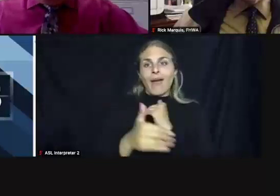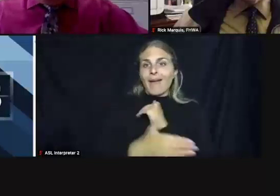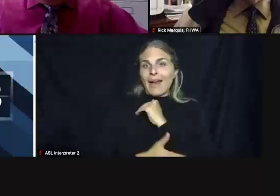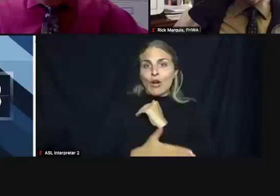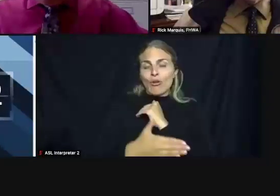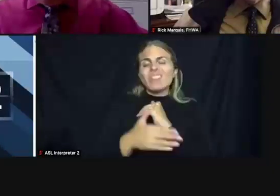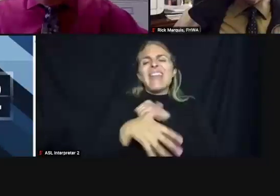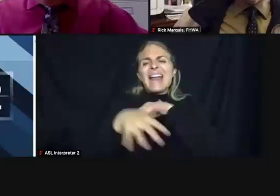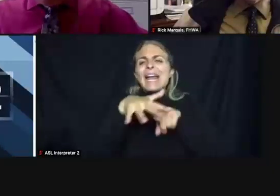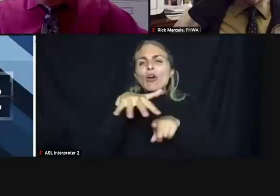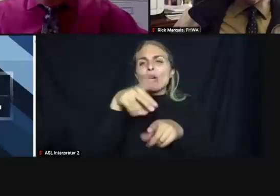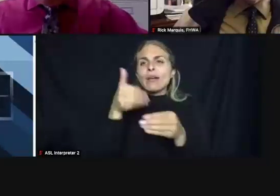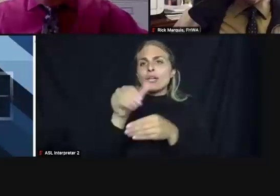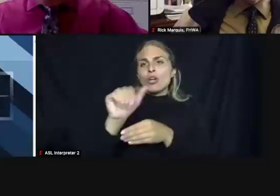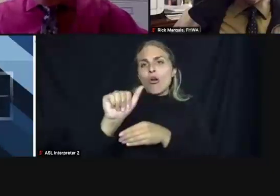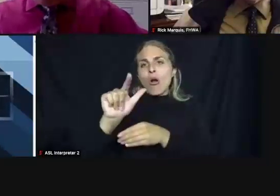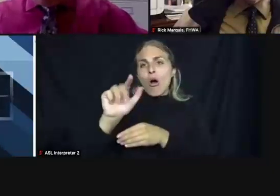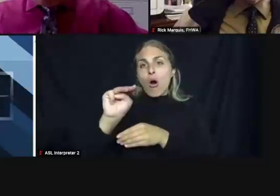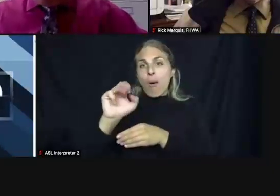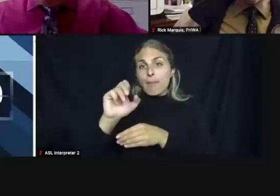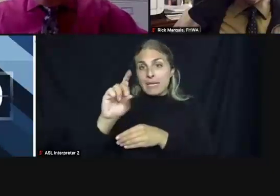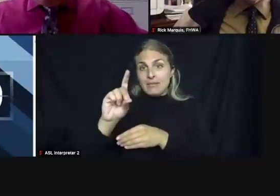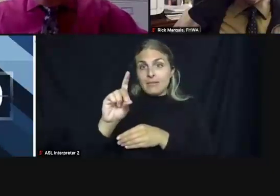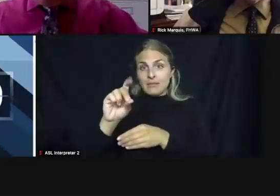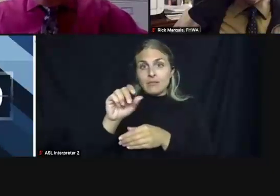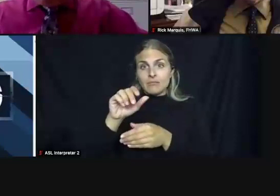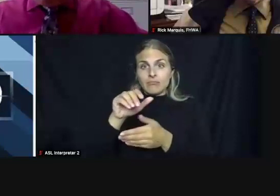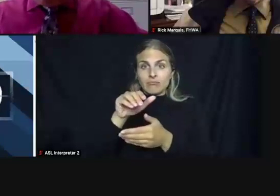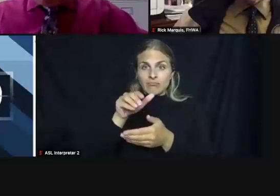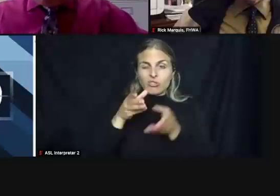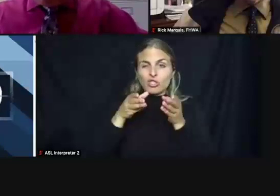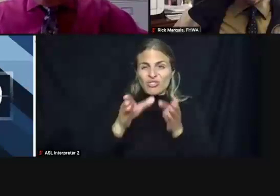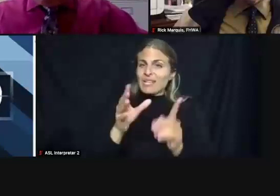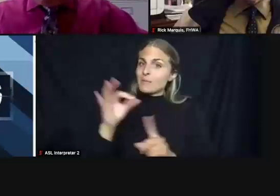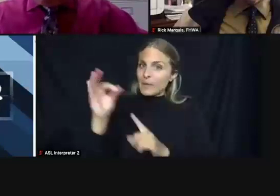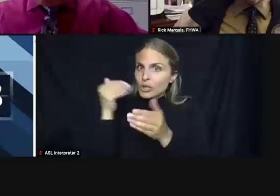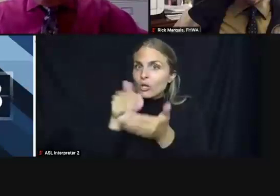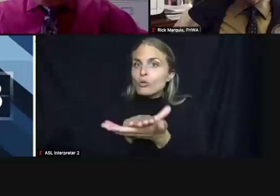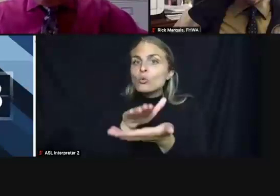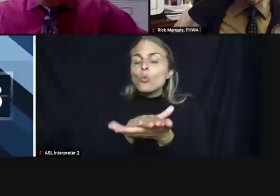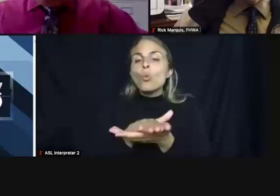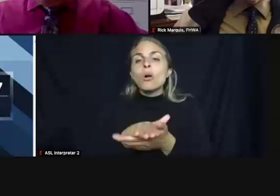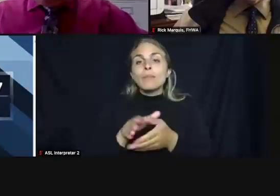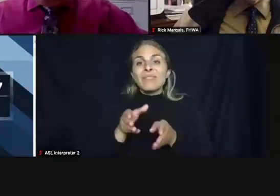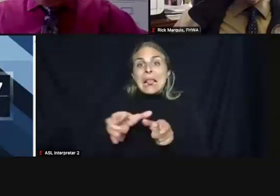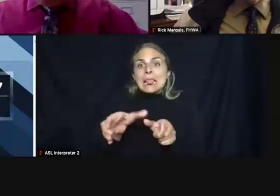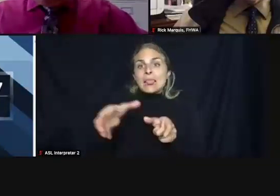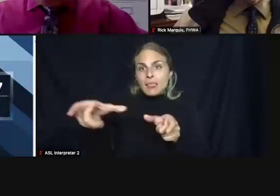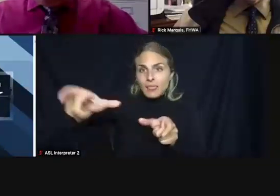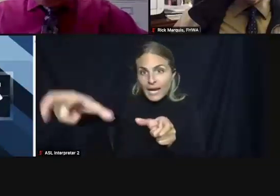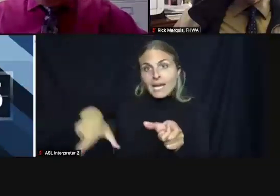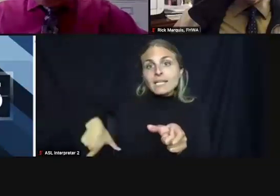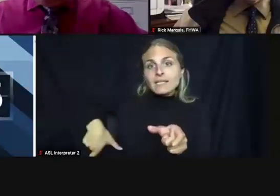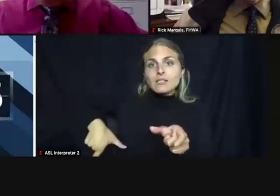una autopista por la calle Almond, definitivamente al lado de